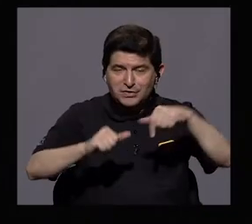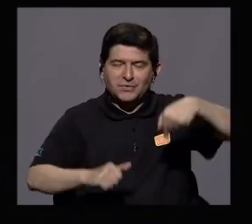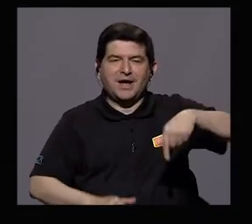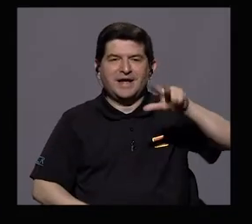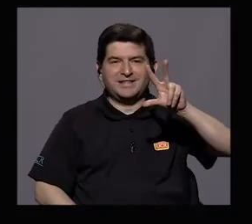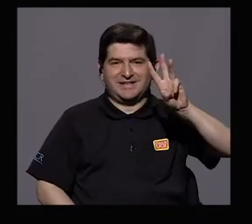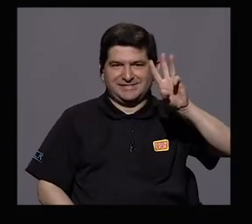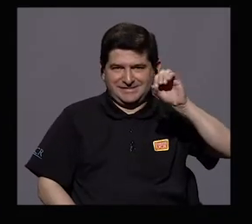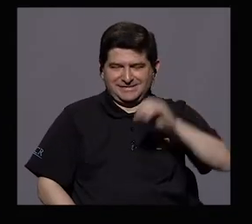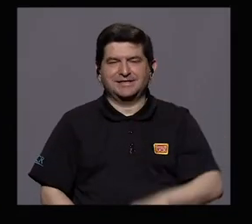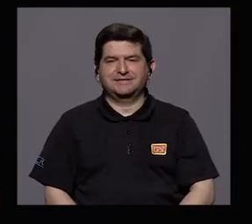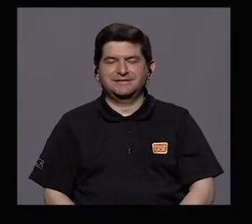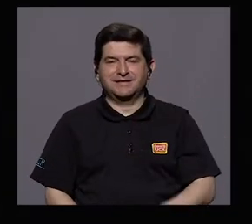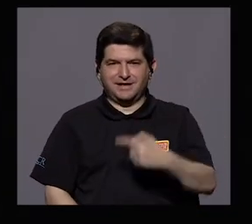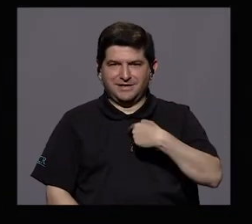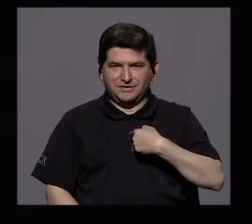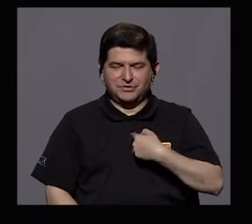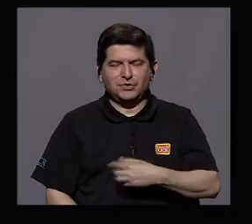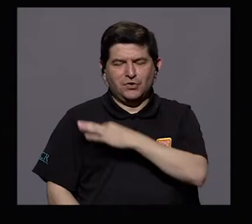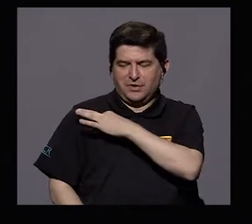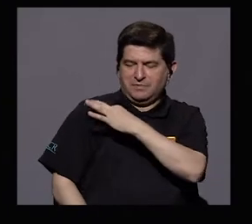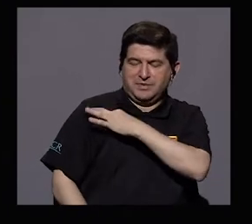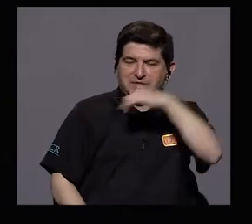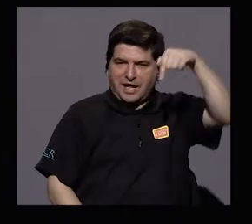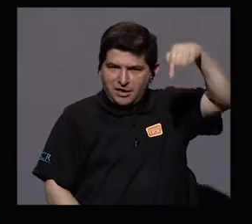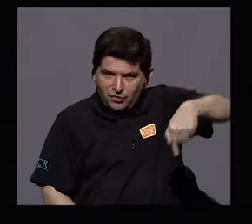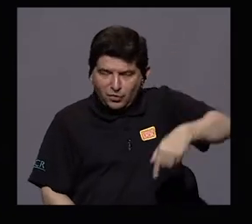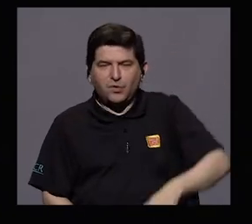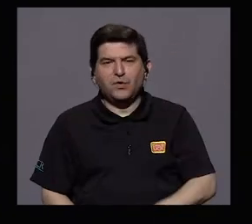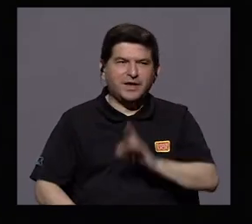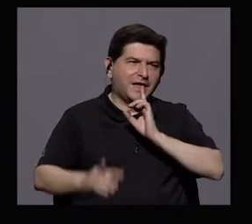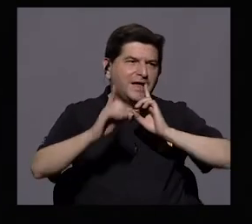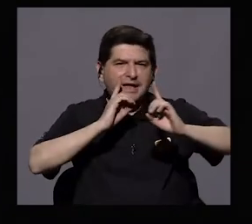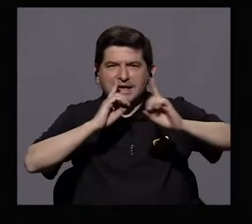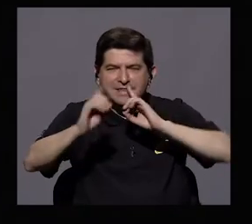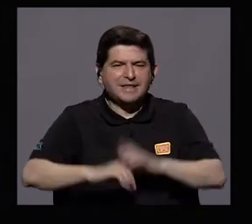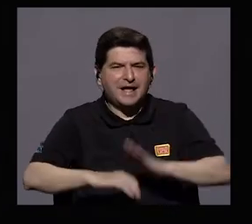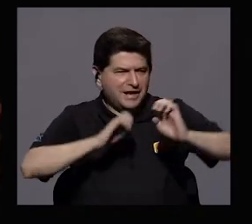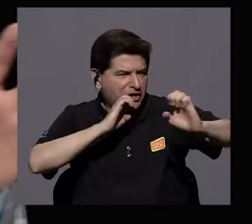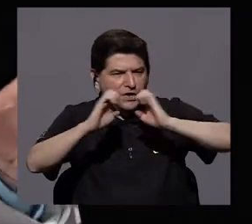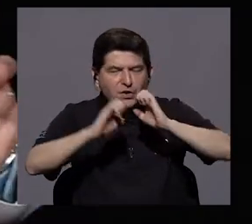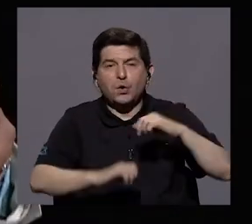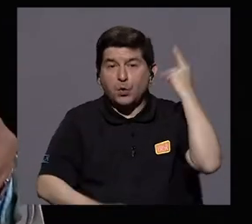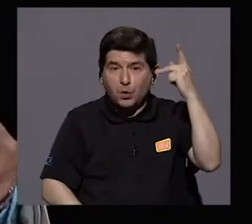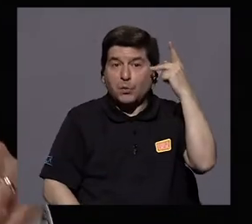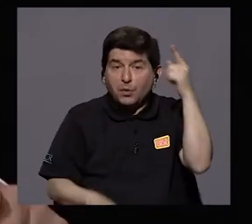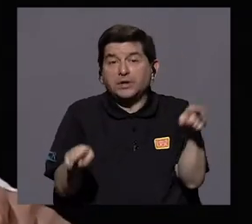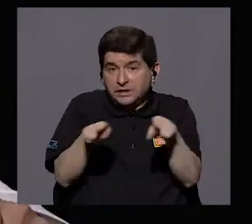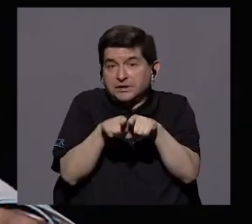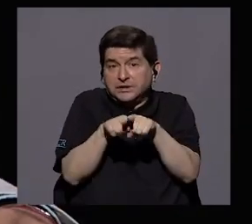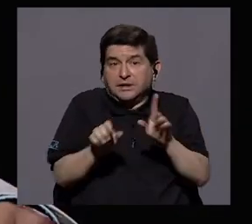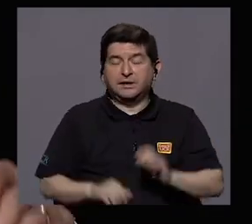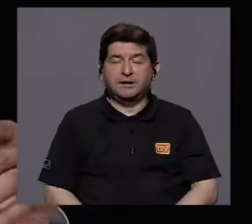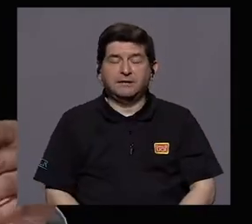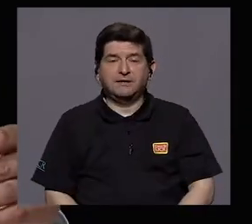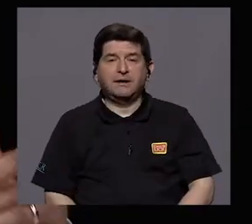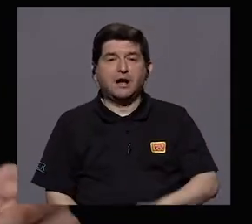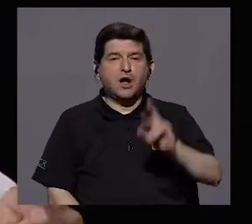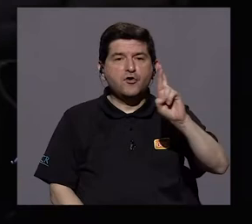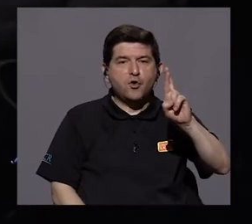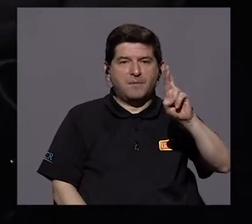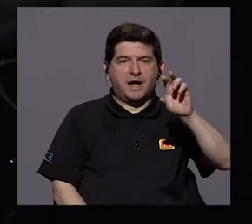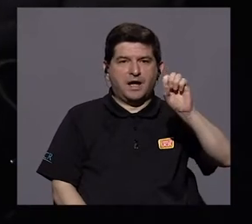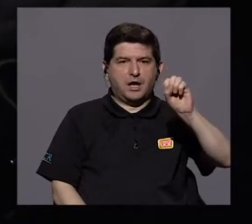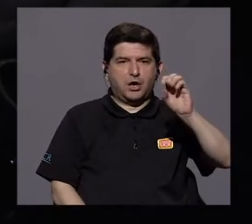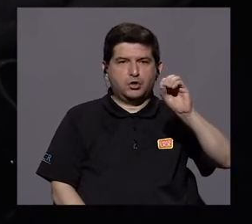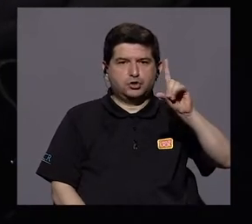Regresamos, estamos en 360. Tengo el gusto de tener de invitado hoy en este diálogo, en esta entrevista política también, con don